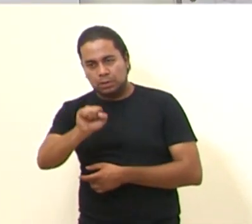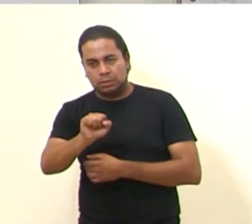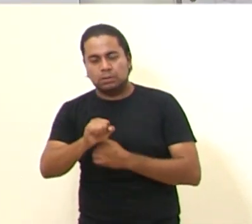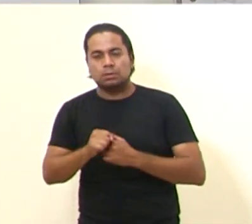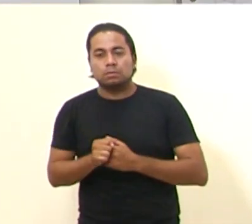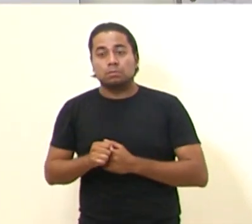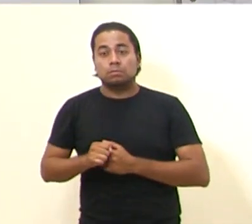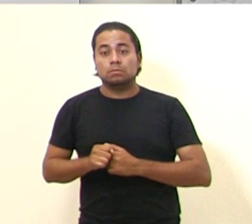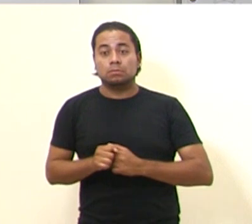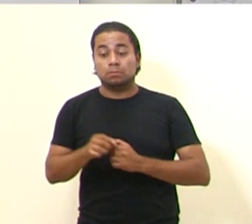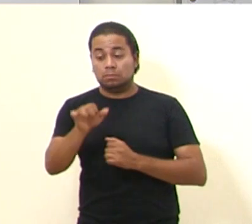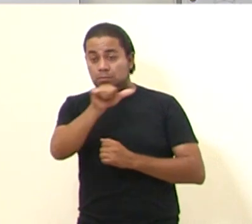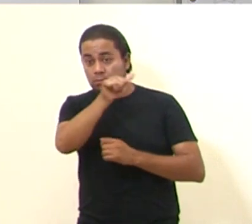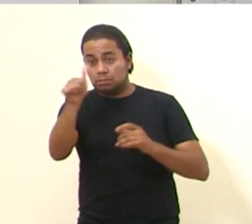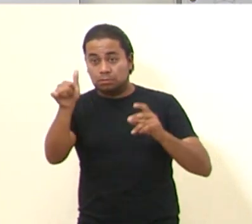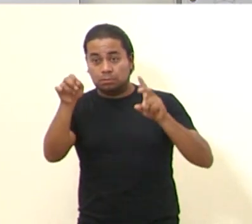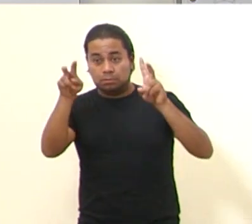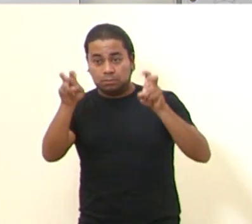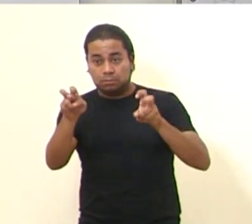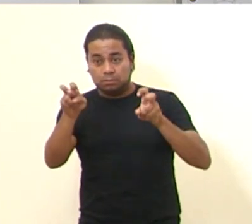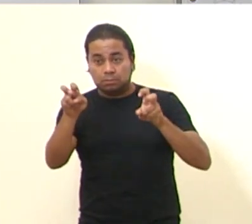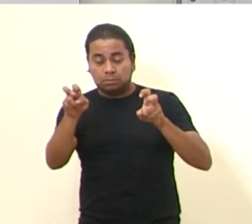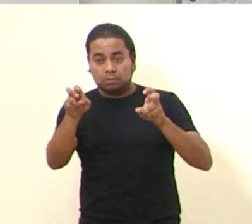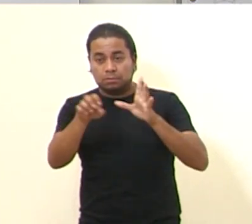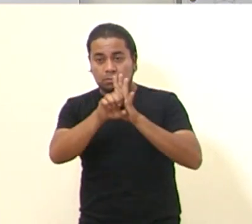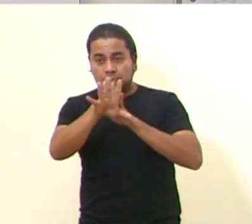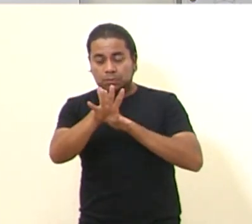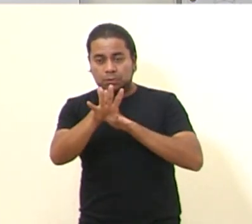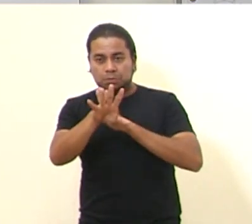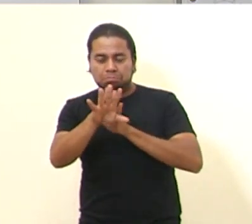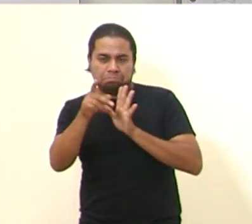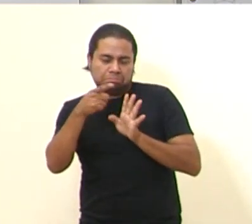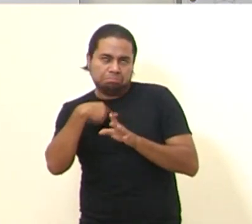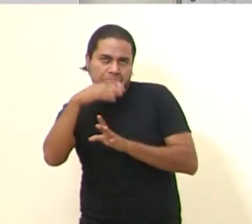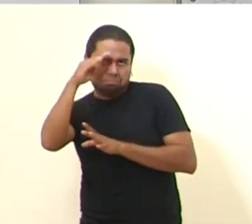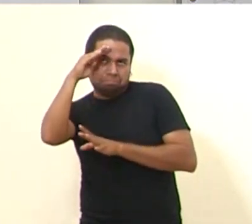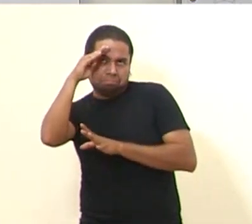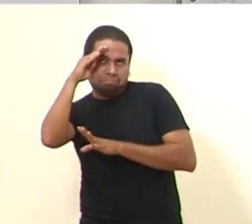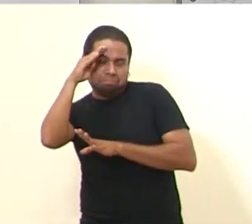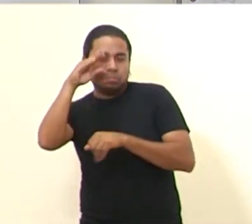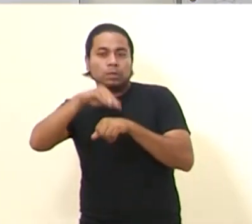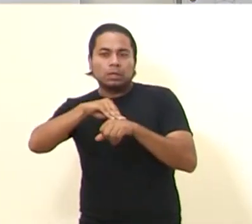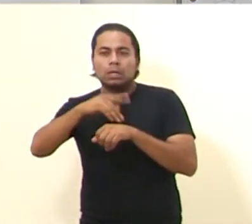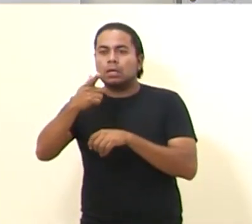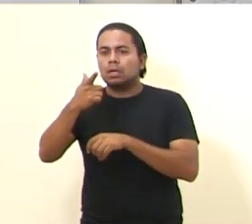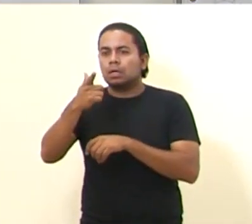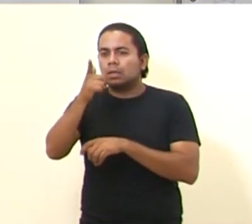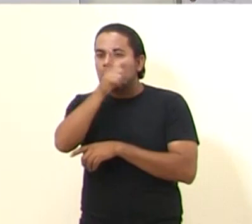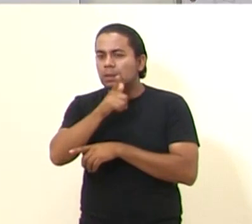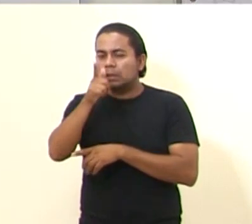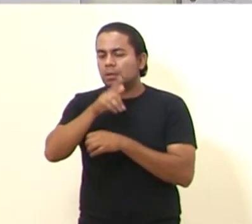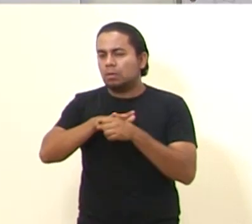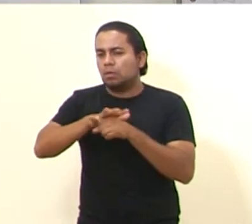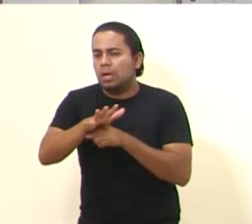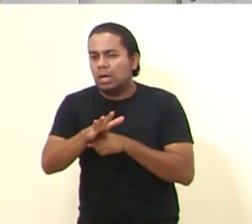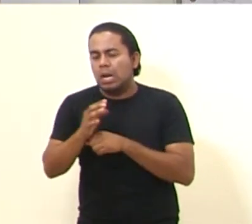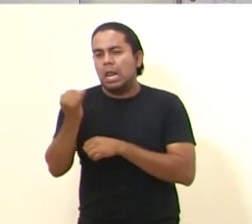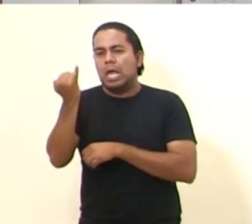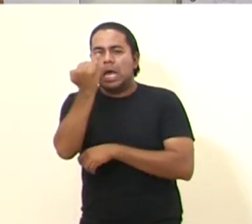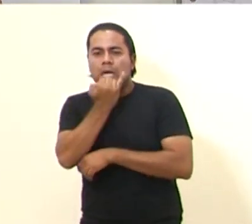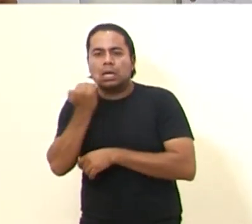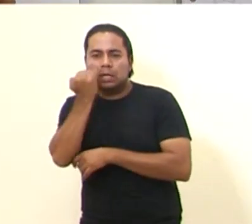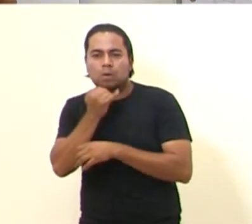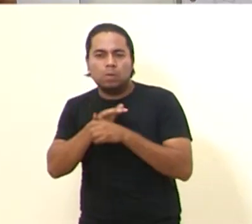subtema puede ser su lengua. ¿Qué lengua hablan